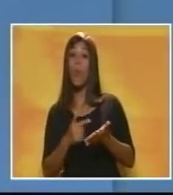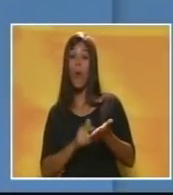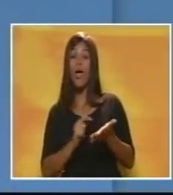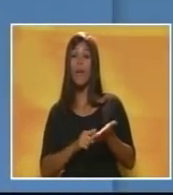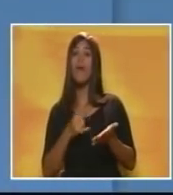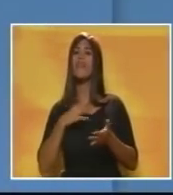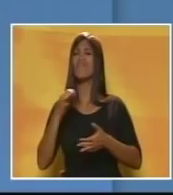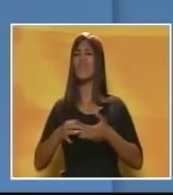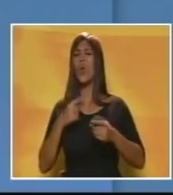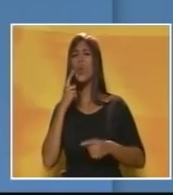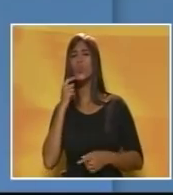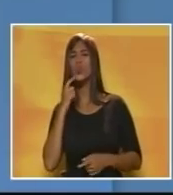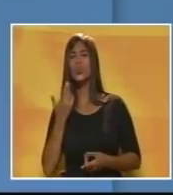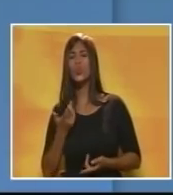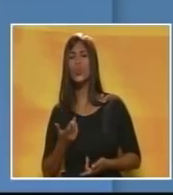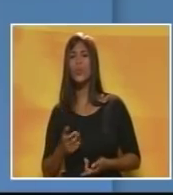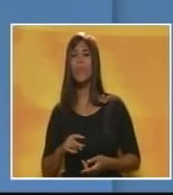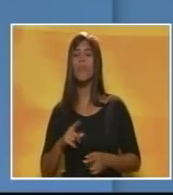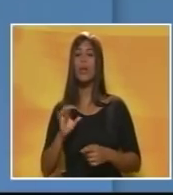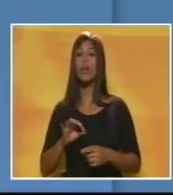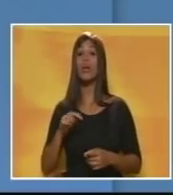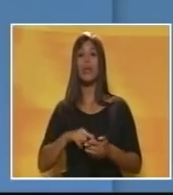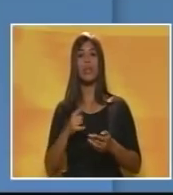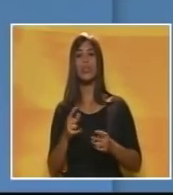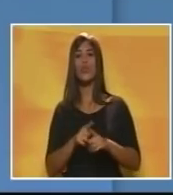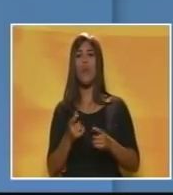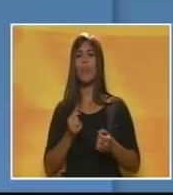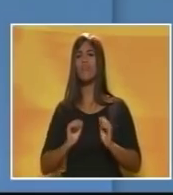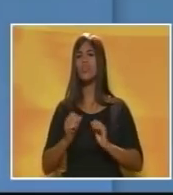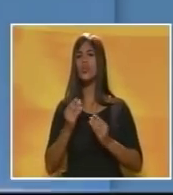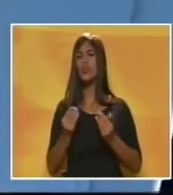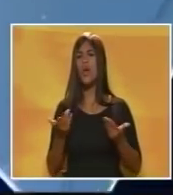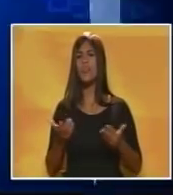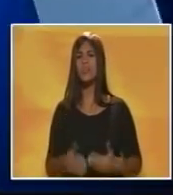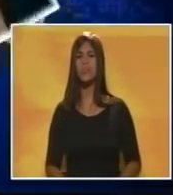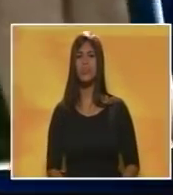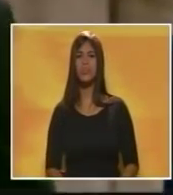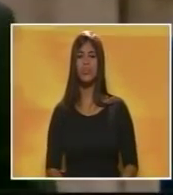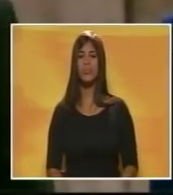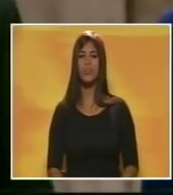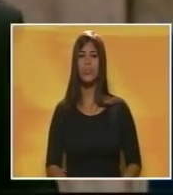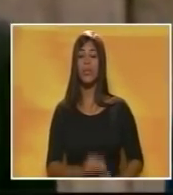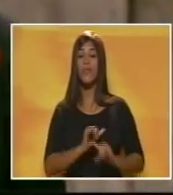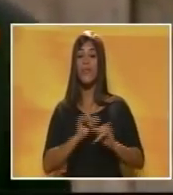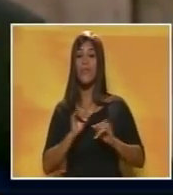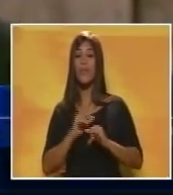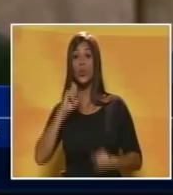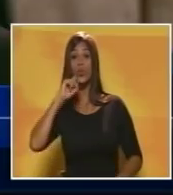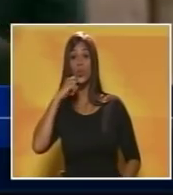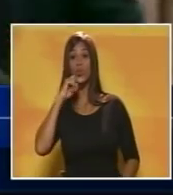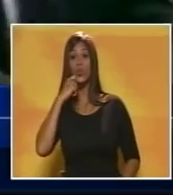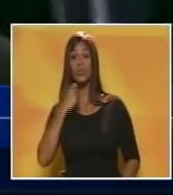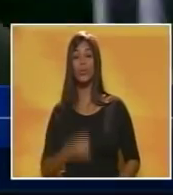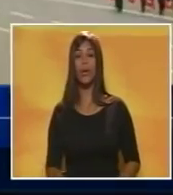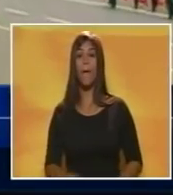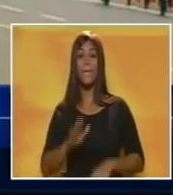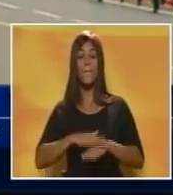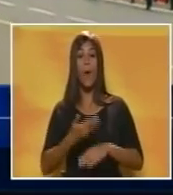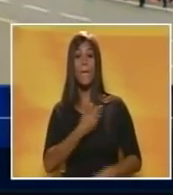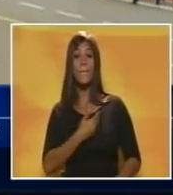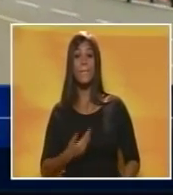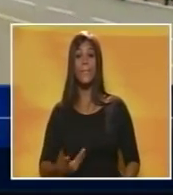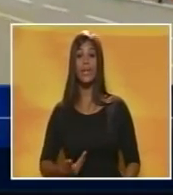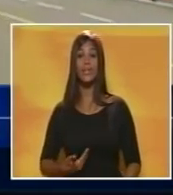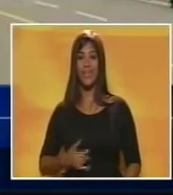como rutinarias con un carácter inofensivo. Y cerramos en Rusia. Porque el